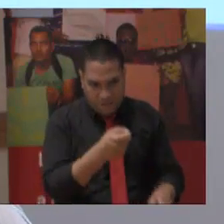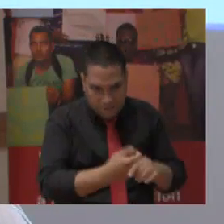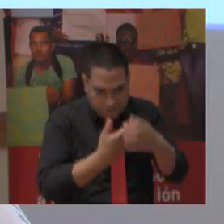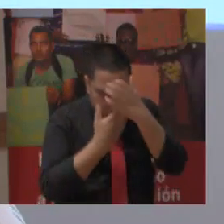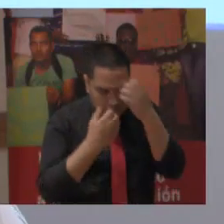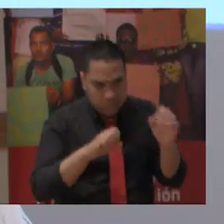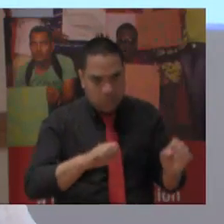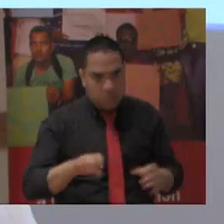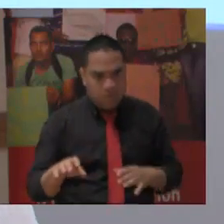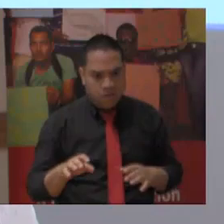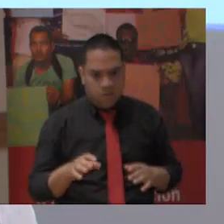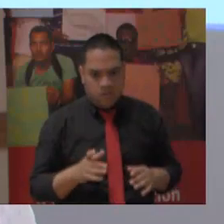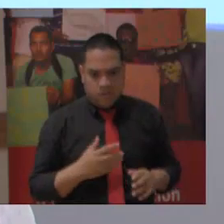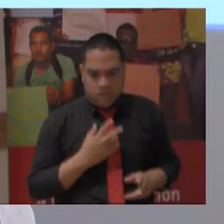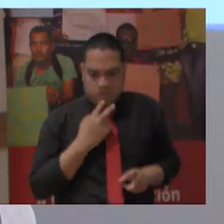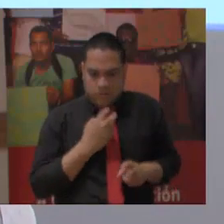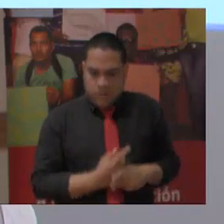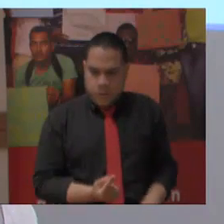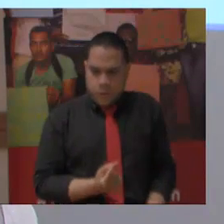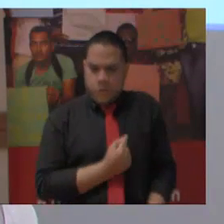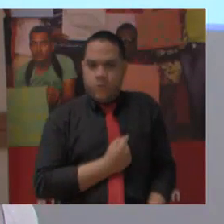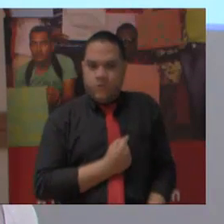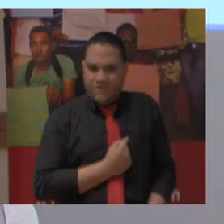Yo fui a un hogar de paz,